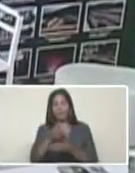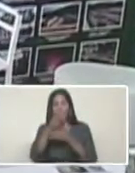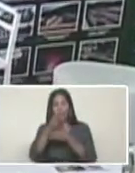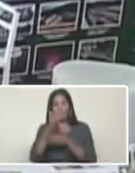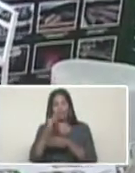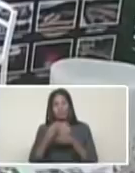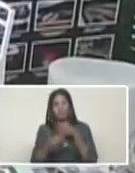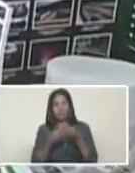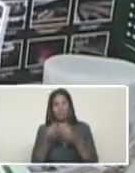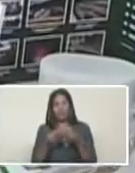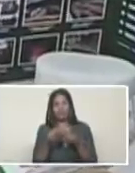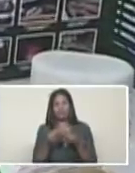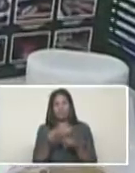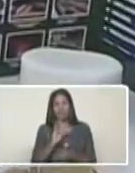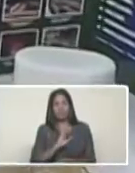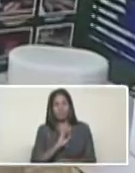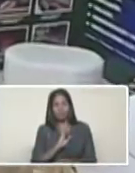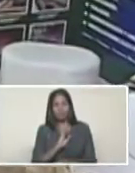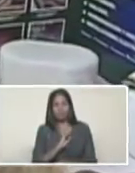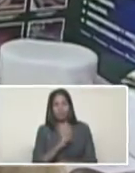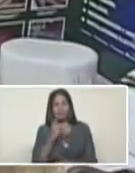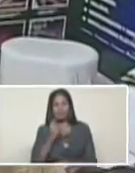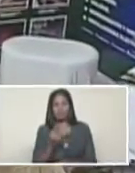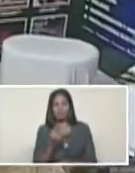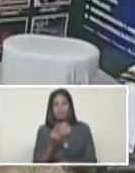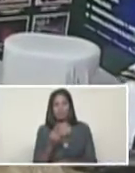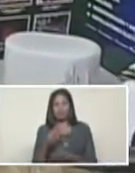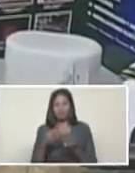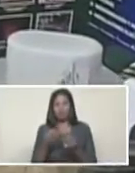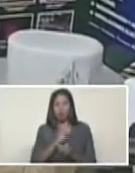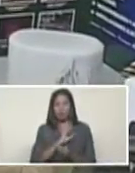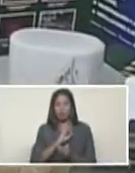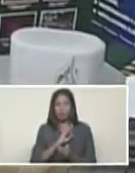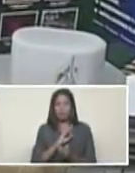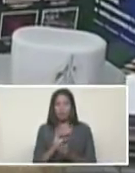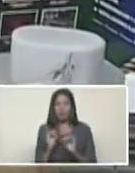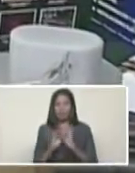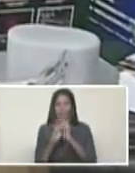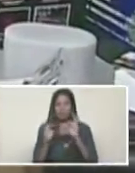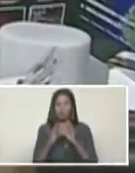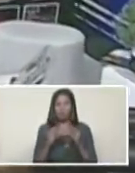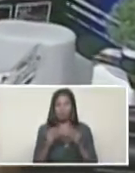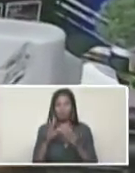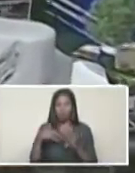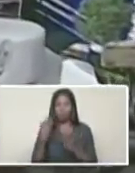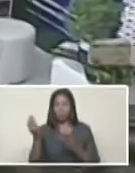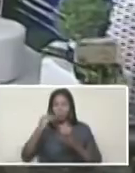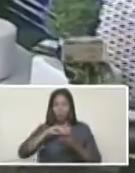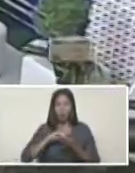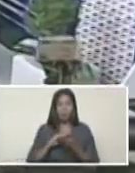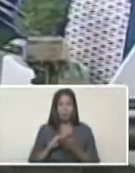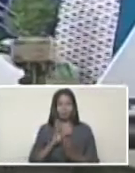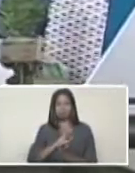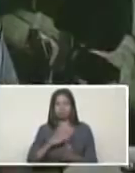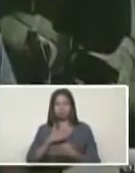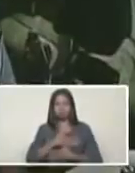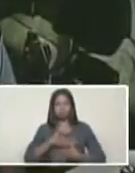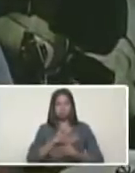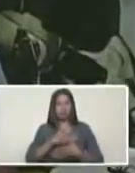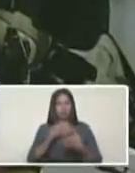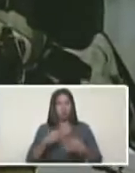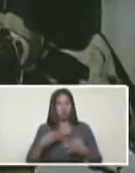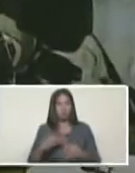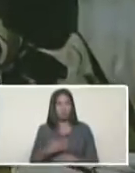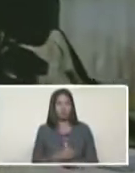los reemplazos que se le hacen, una vez que el fusil no sigue operando como simulador, puede volver a su normal operatividad sin ningún tipo de